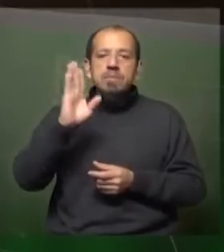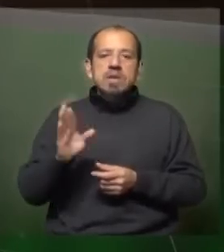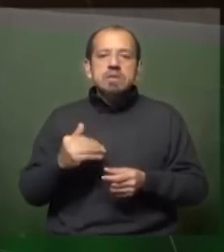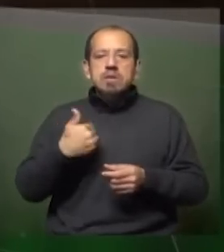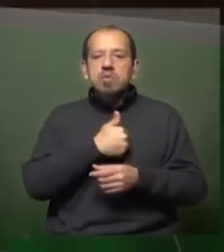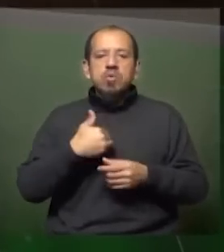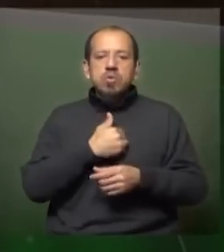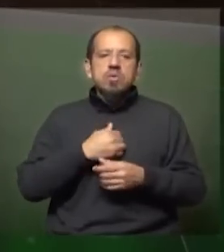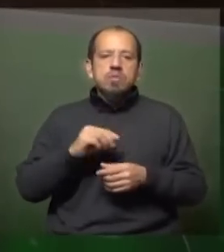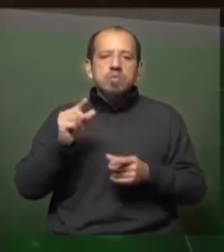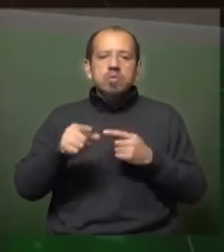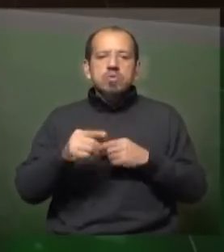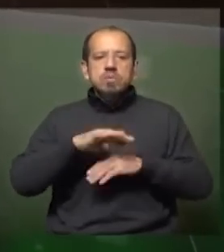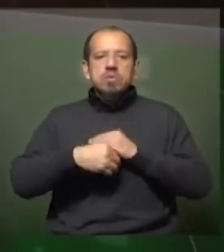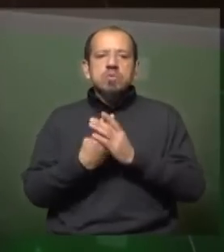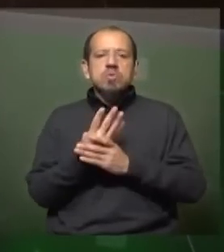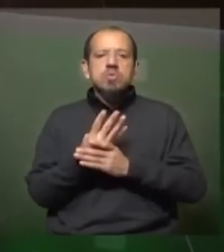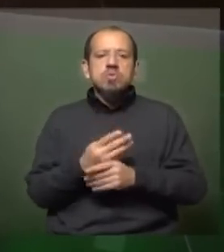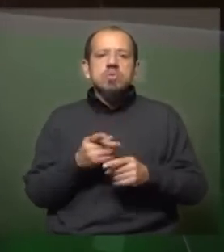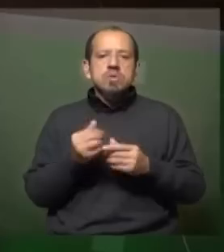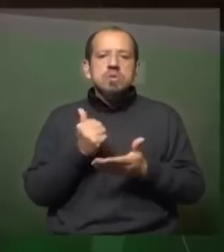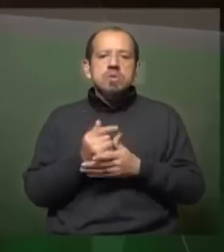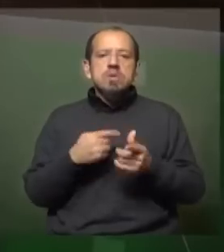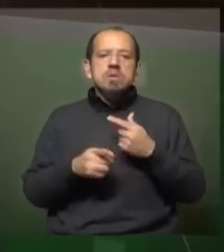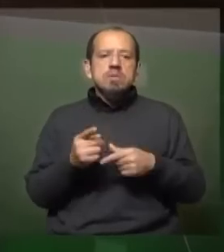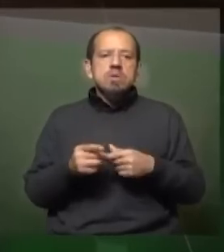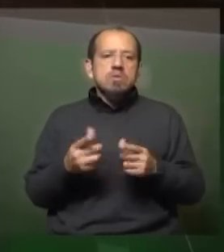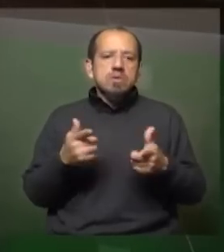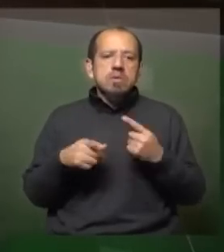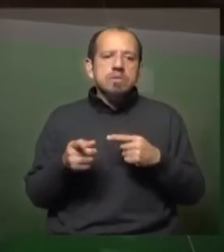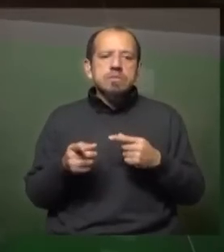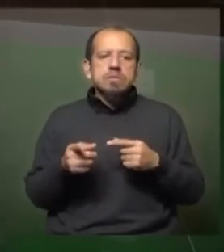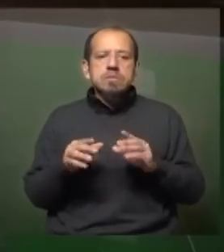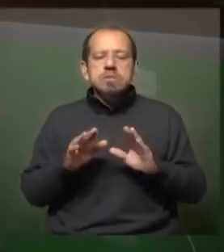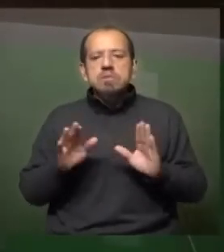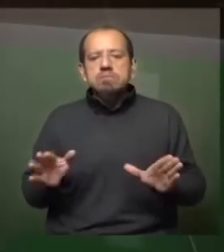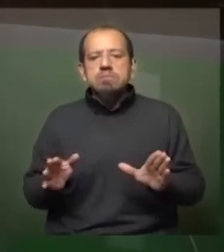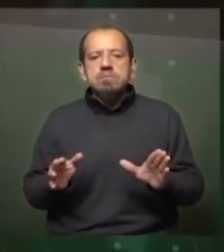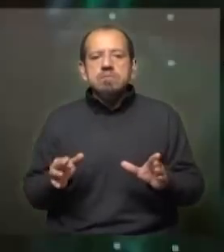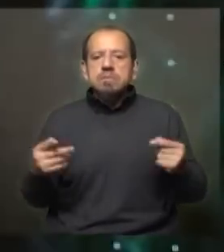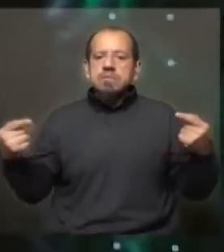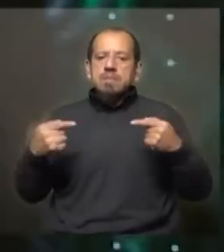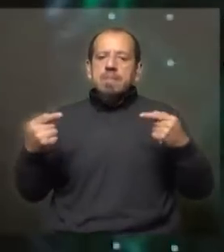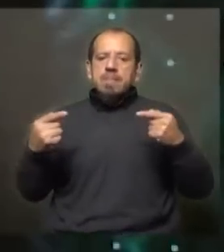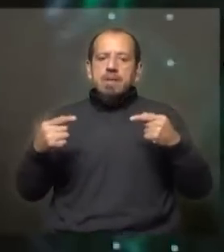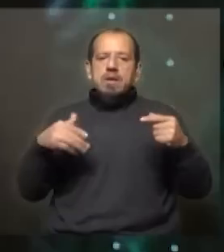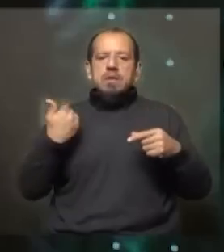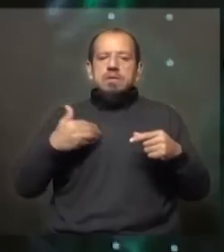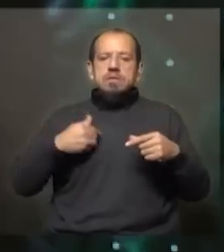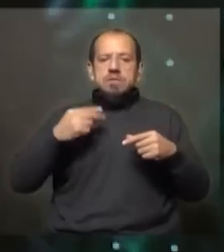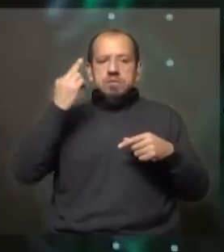en las decisiones del mercosur acompañaba pero no tomaba tampoco ninguna posición era más una confrontación entre Argentina y Uruguay y el